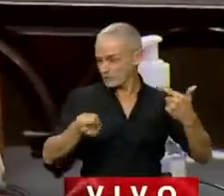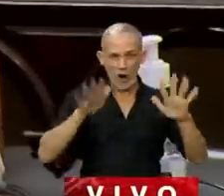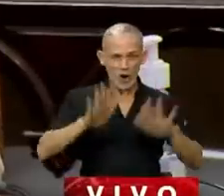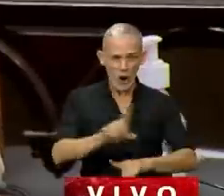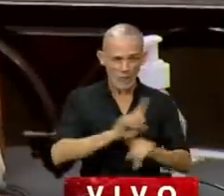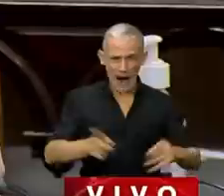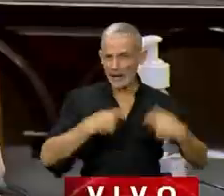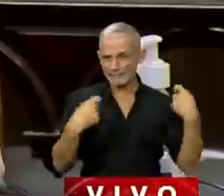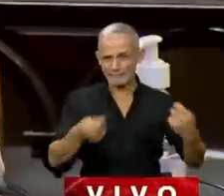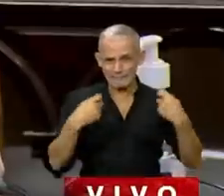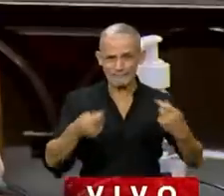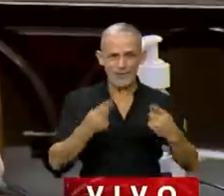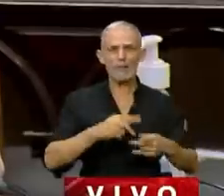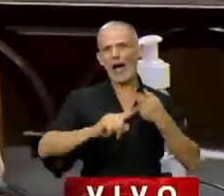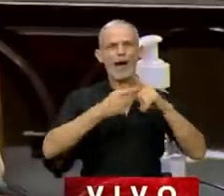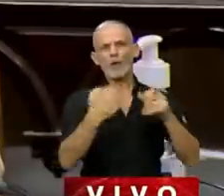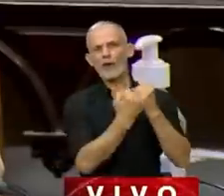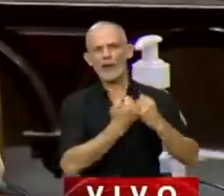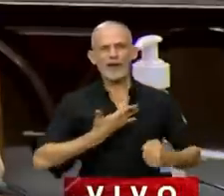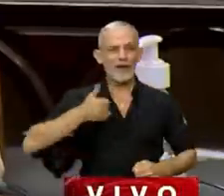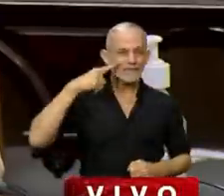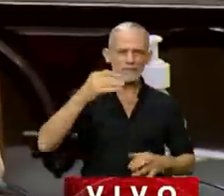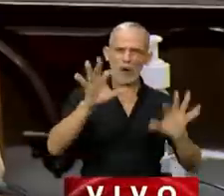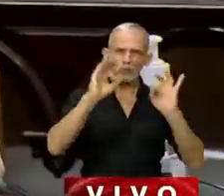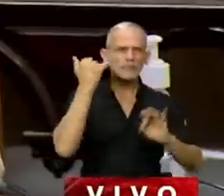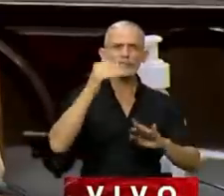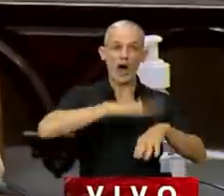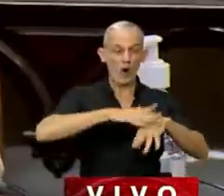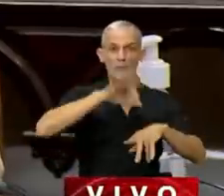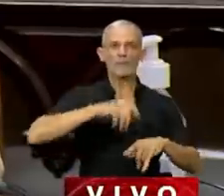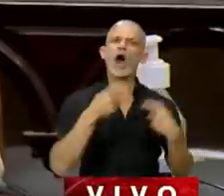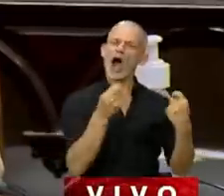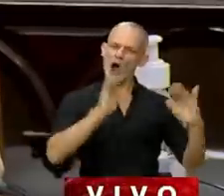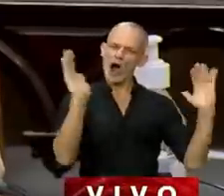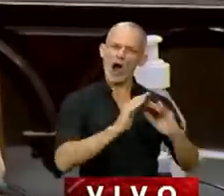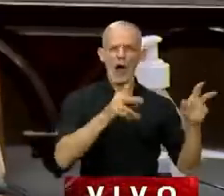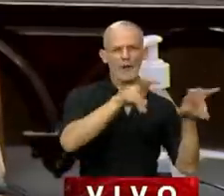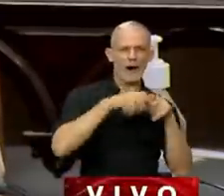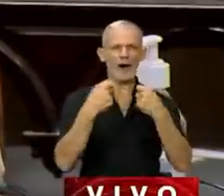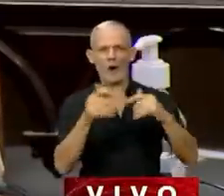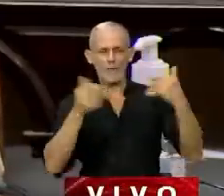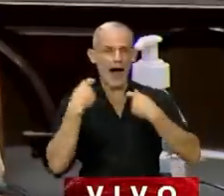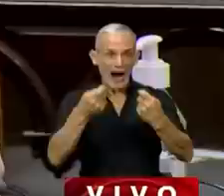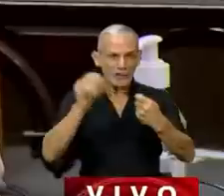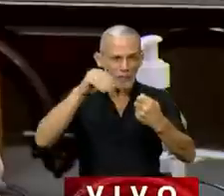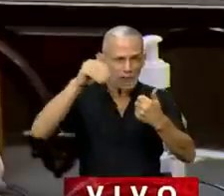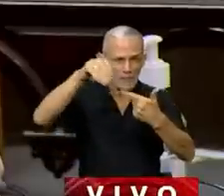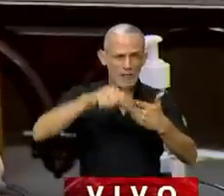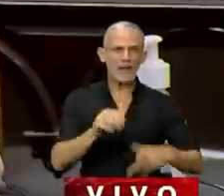detiene. Hicieron un acuerdo con el Fondo Monetario Internacional, se comprometieron a reducir el déficit, aumentaron el gasto